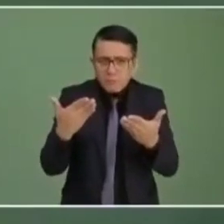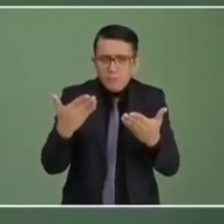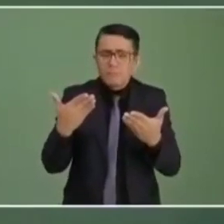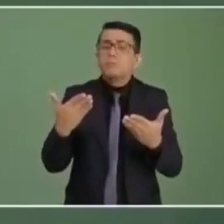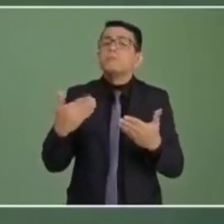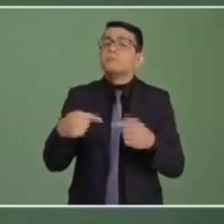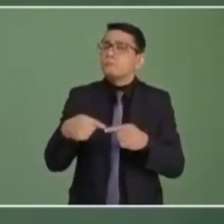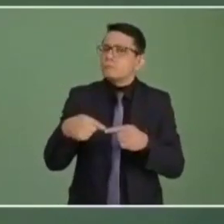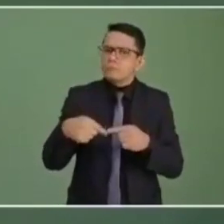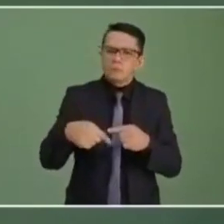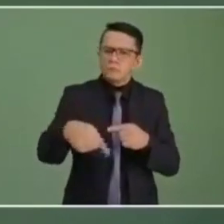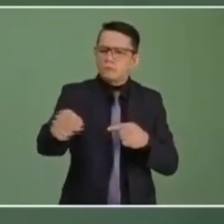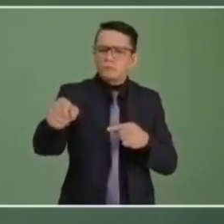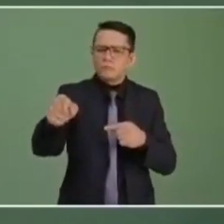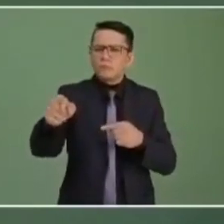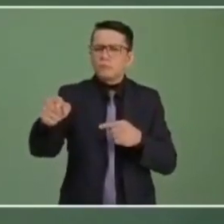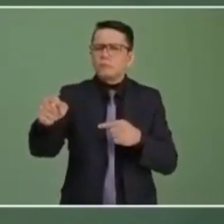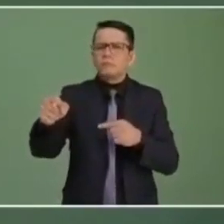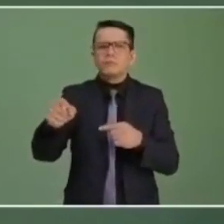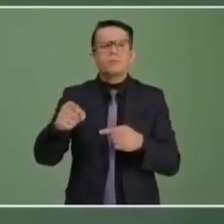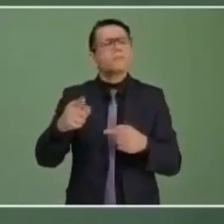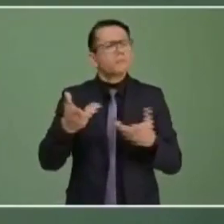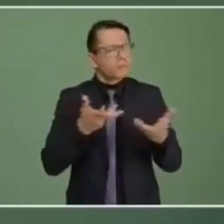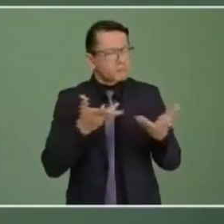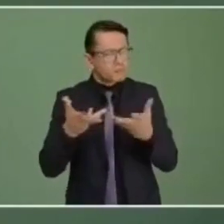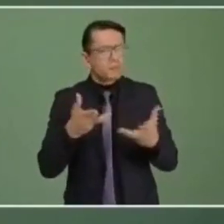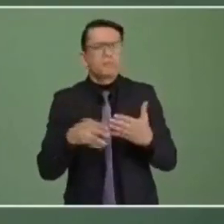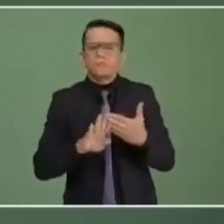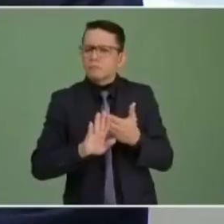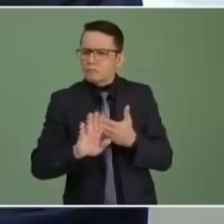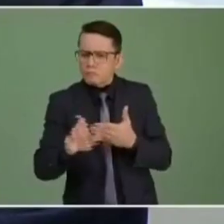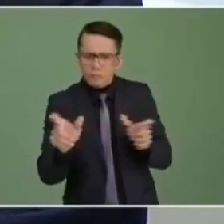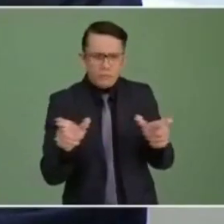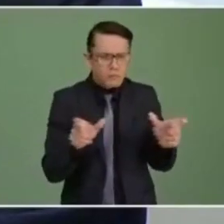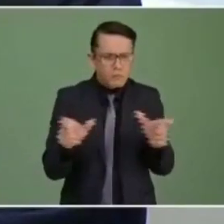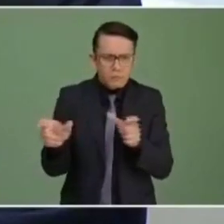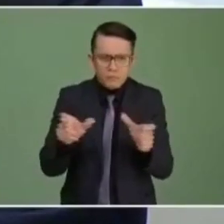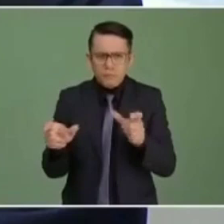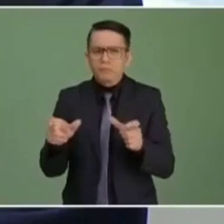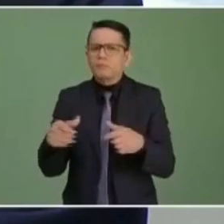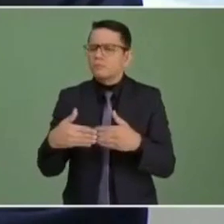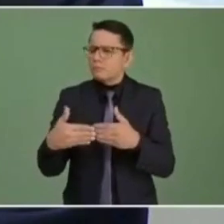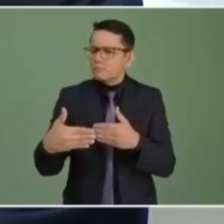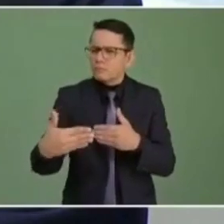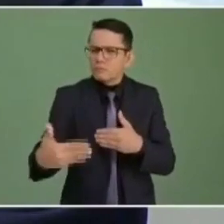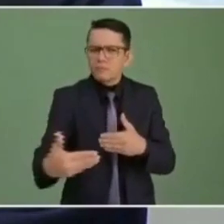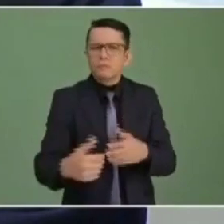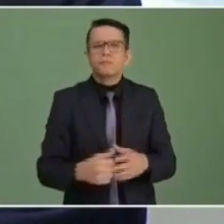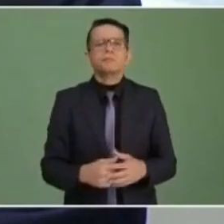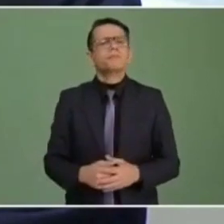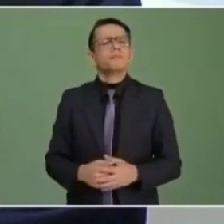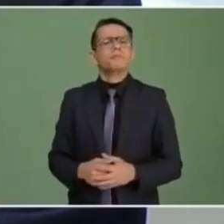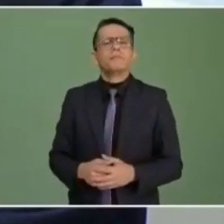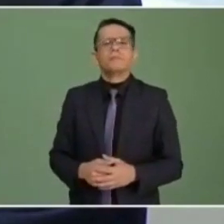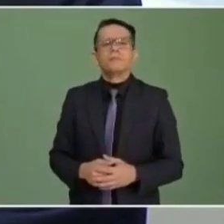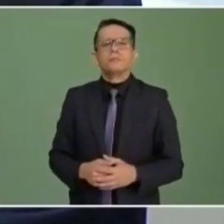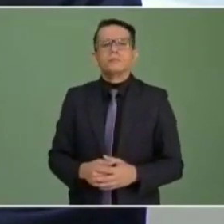encabezó un operativo de fraude electoral para imponer a Felipe Calderón.